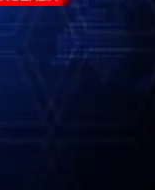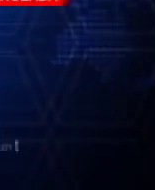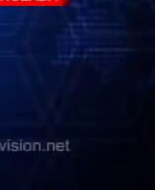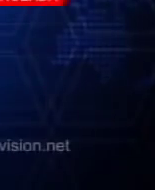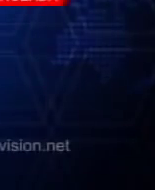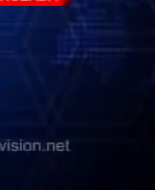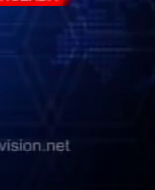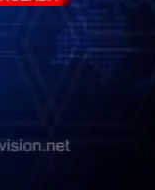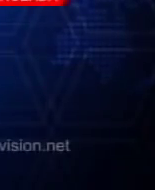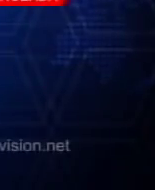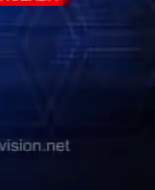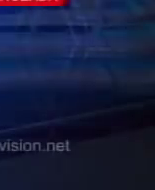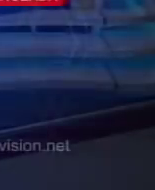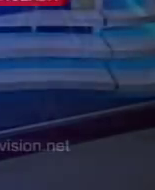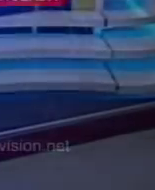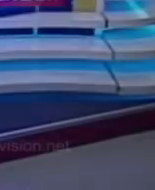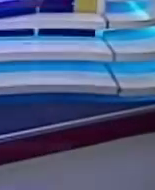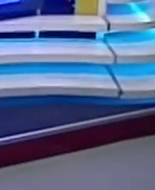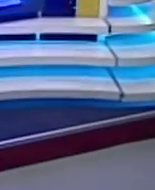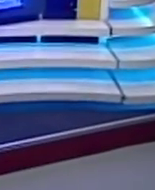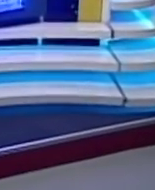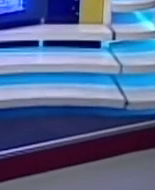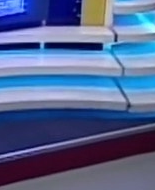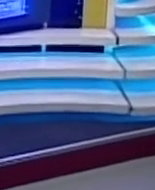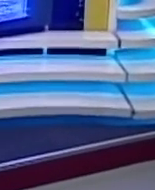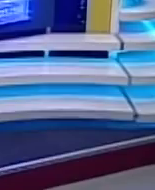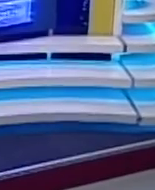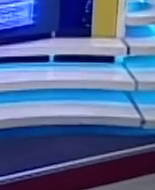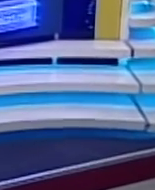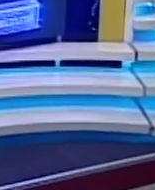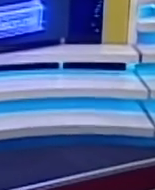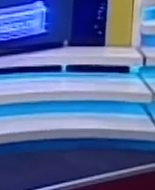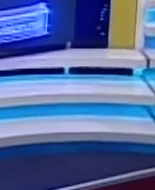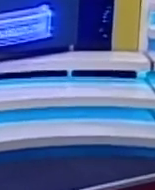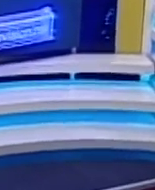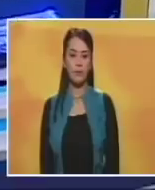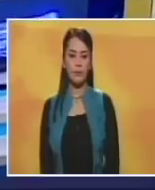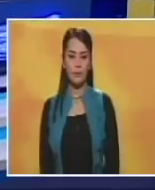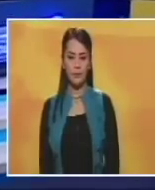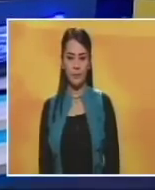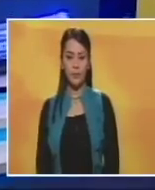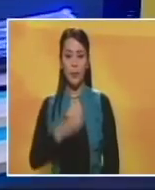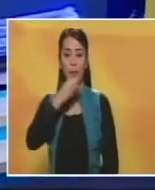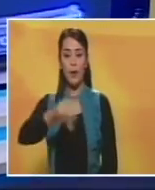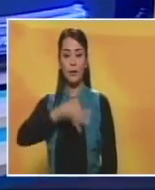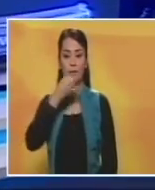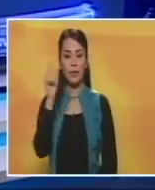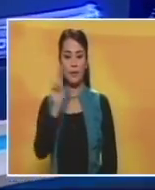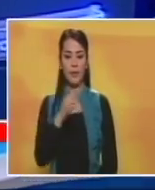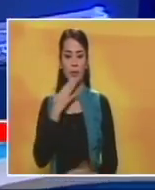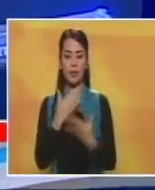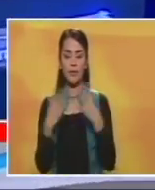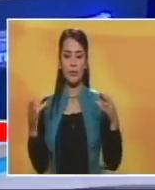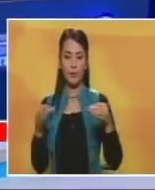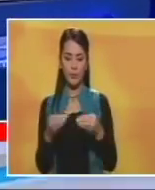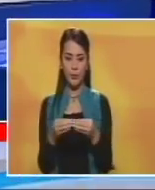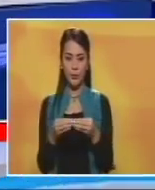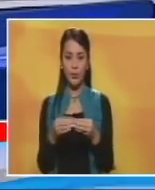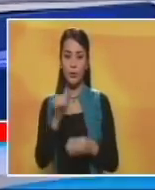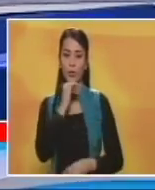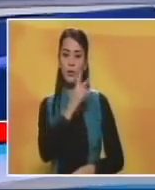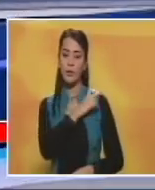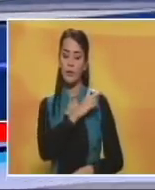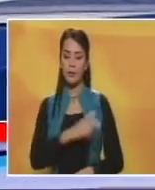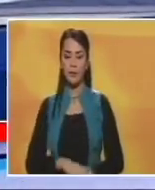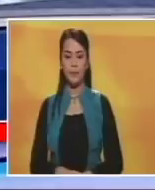Noticiero Venevisión. Información justa y balanceada. Muy buenas tardes, Venezuela. Gracias por acompañarnos en la presente emisión